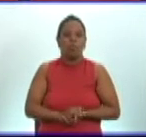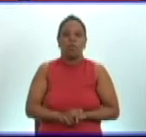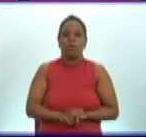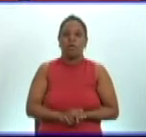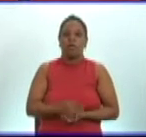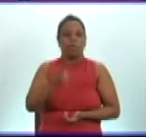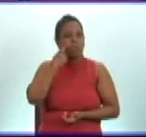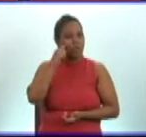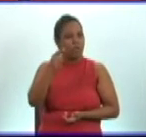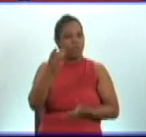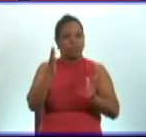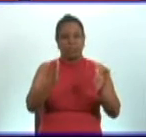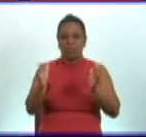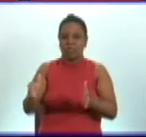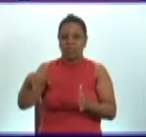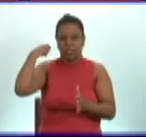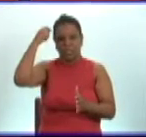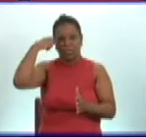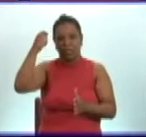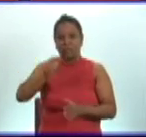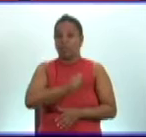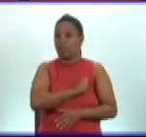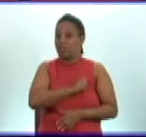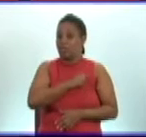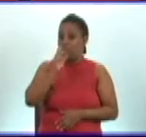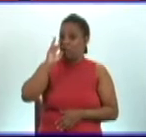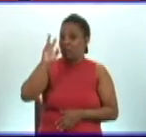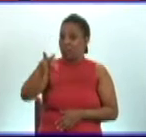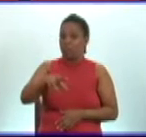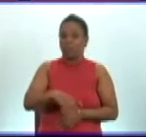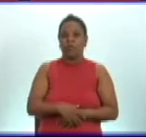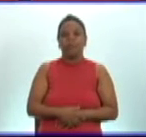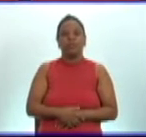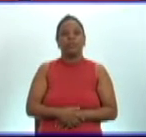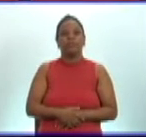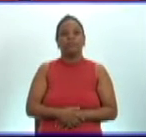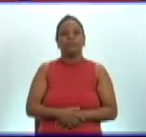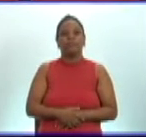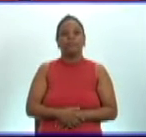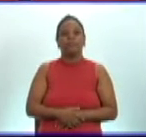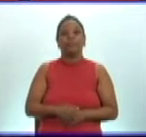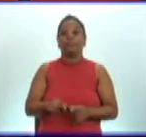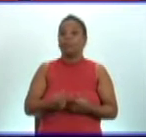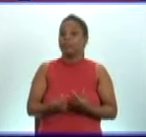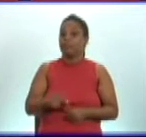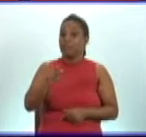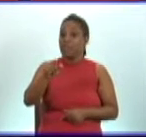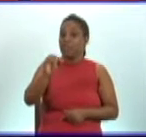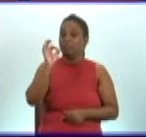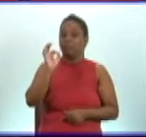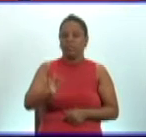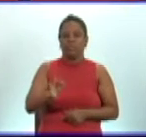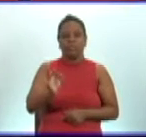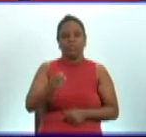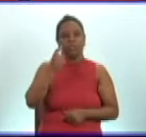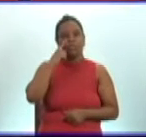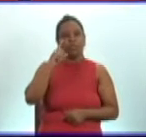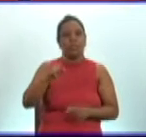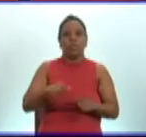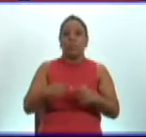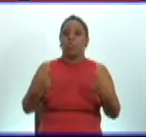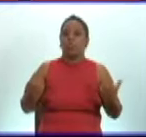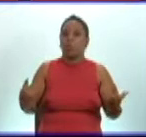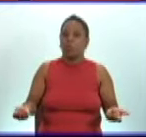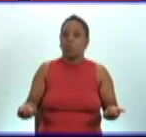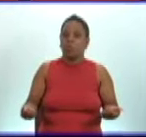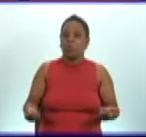primera escena de nuestra clase de hoy. Y quiero que veas en la escena, porque precisamente en ella se va a evidenciar la causa por la que se le acusa a